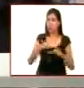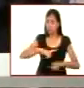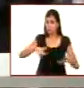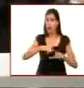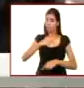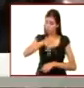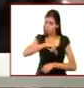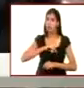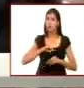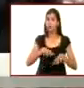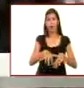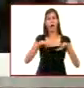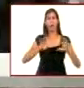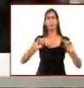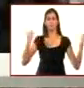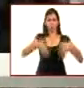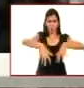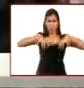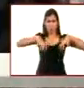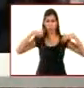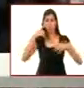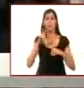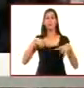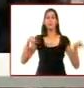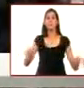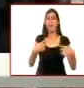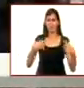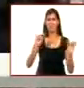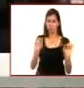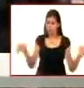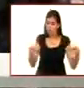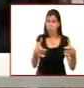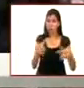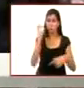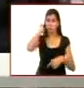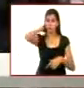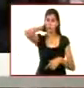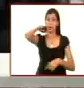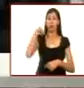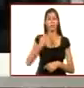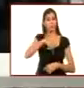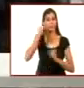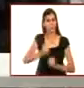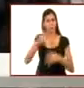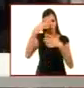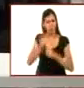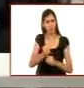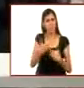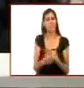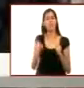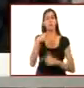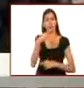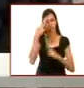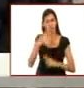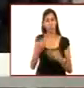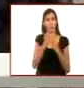el aula banda de la Universidad Central, en la sala de conciertos, donde corresponde, porque nosotros sí creemos en la libertad de expresión, respetamos a los